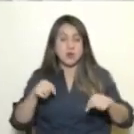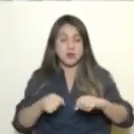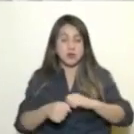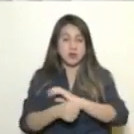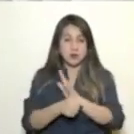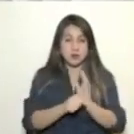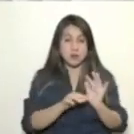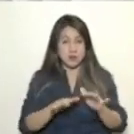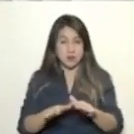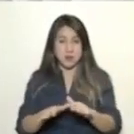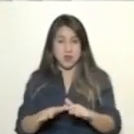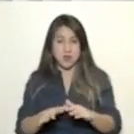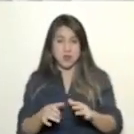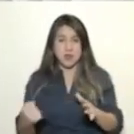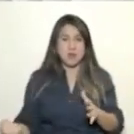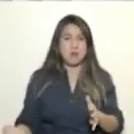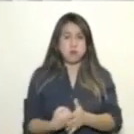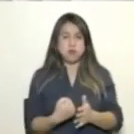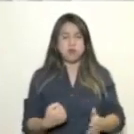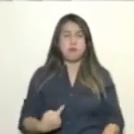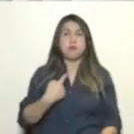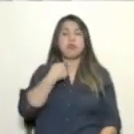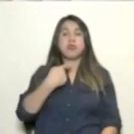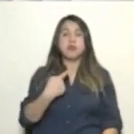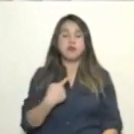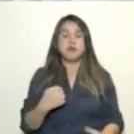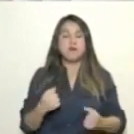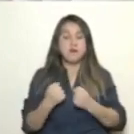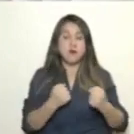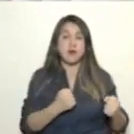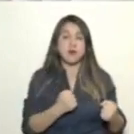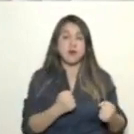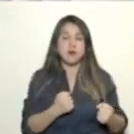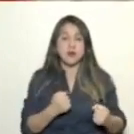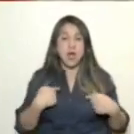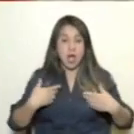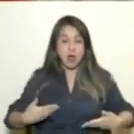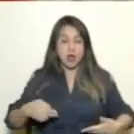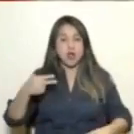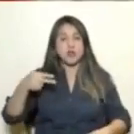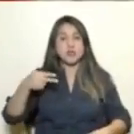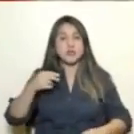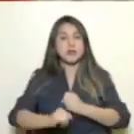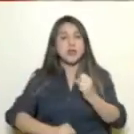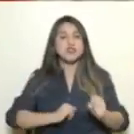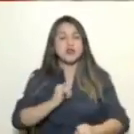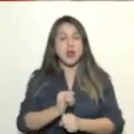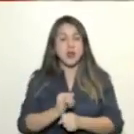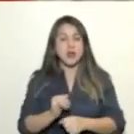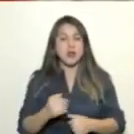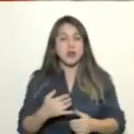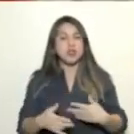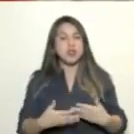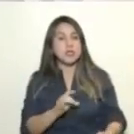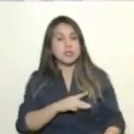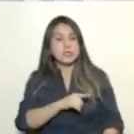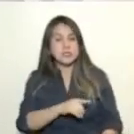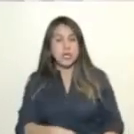pandemia nos ha dado tan duro, ahora somos noticia internacional, como el país, ¿verdad? ¿Y dónde está